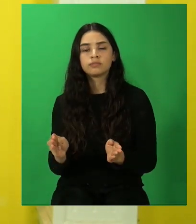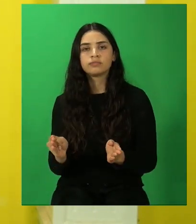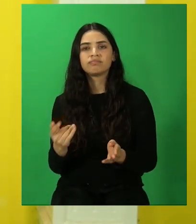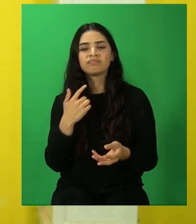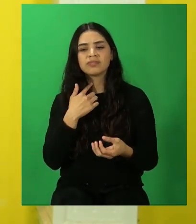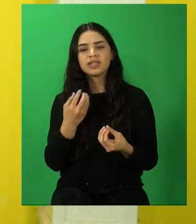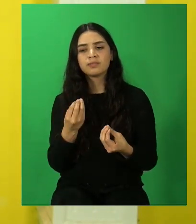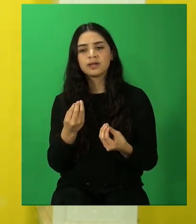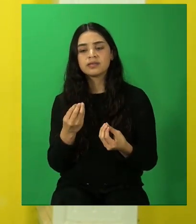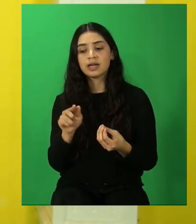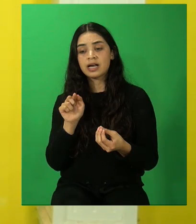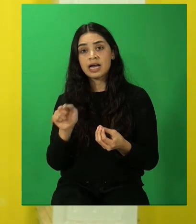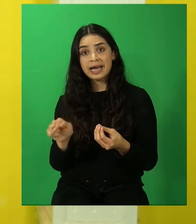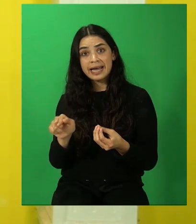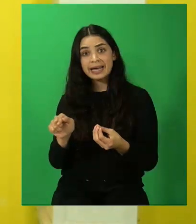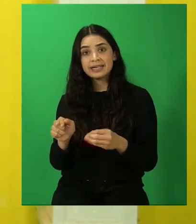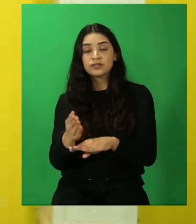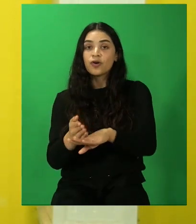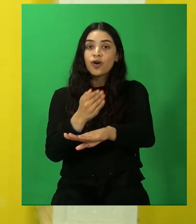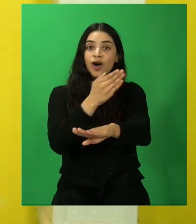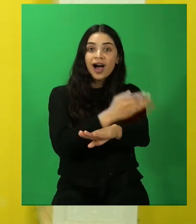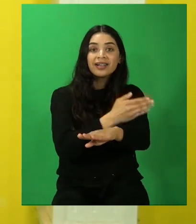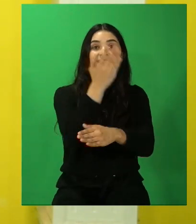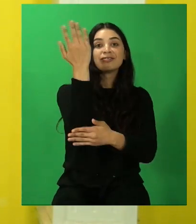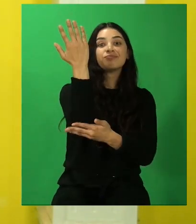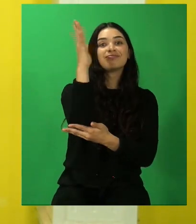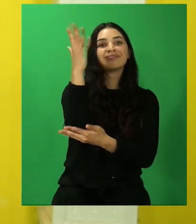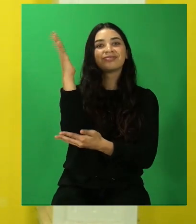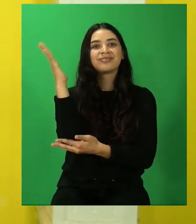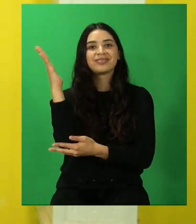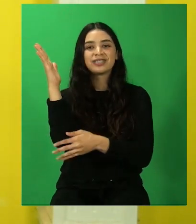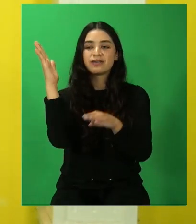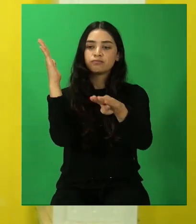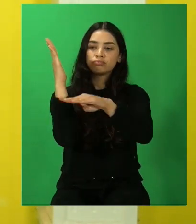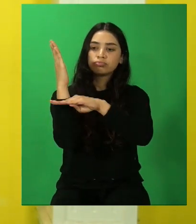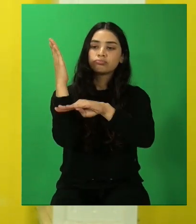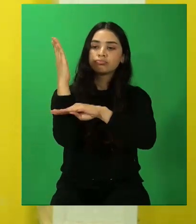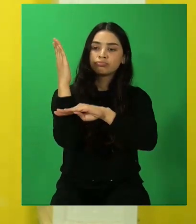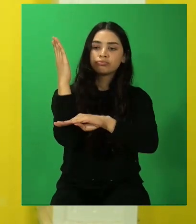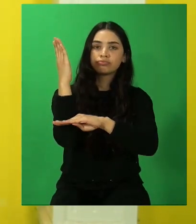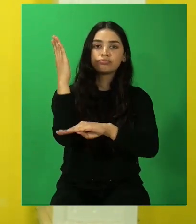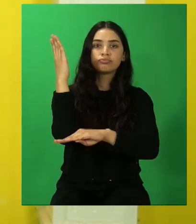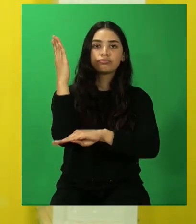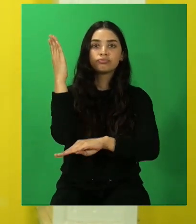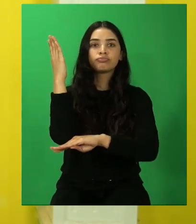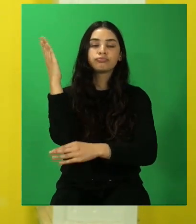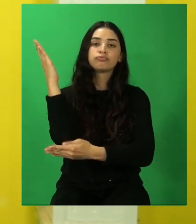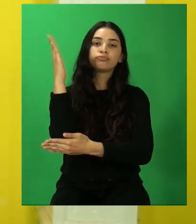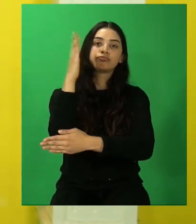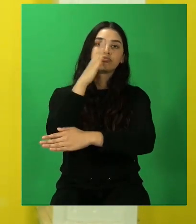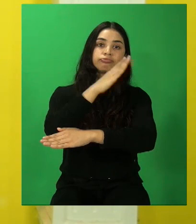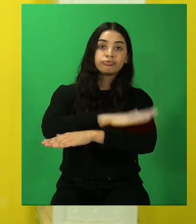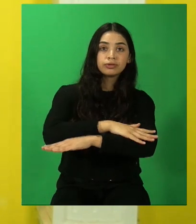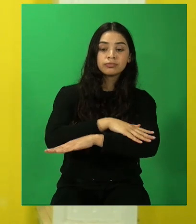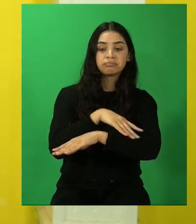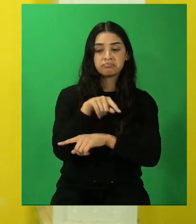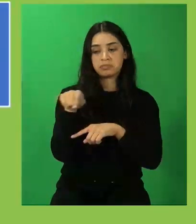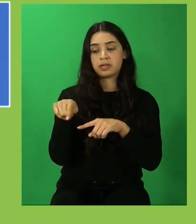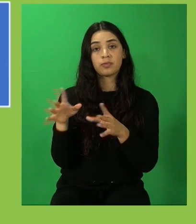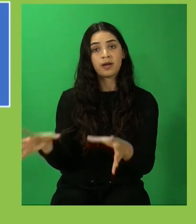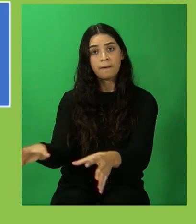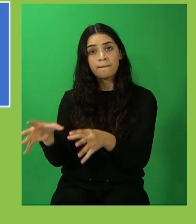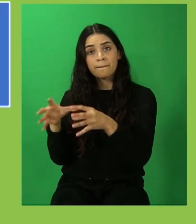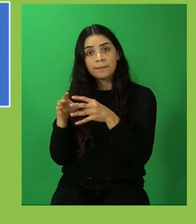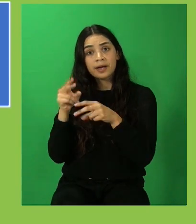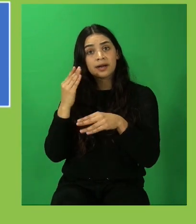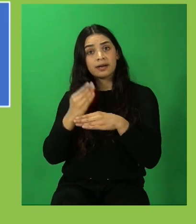tener que ver que él viene de un factor de naturaleza, que pasó por un proceso, ¿verdad? que obviamente esta madera fue refinada,